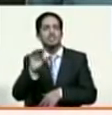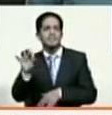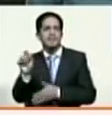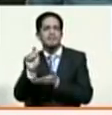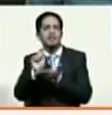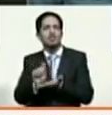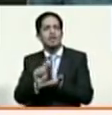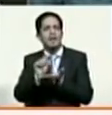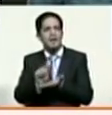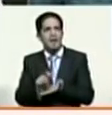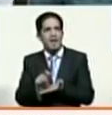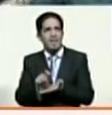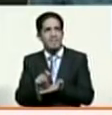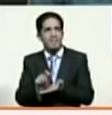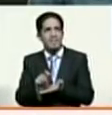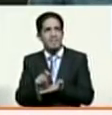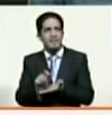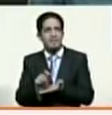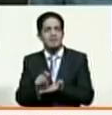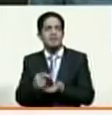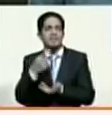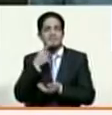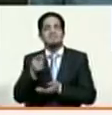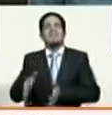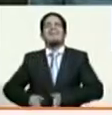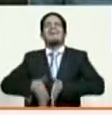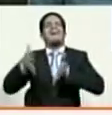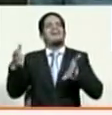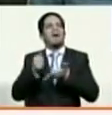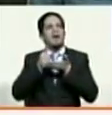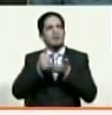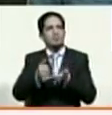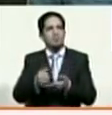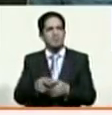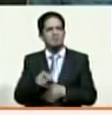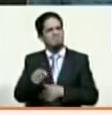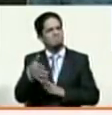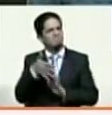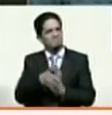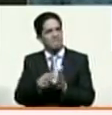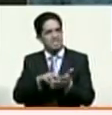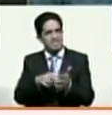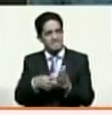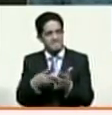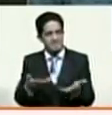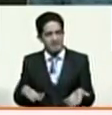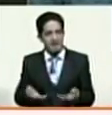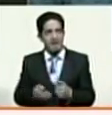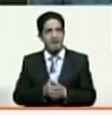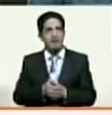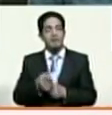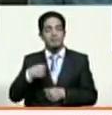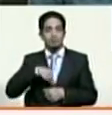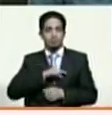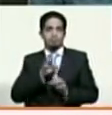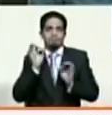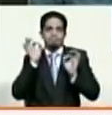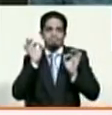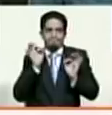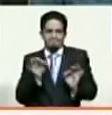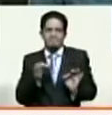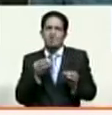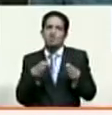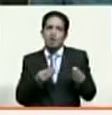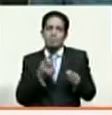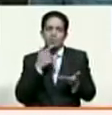toneladas métricas como la gran ayuda para nuestro país. Eso representa, en lo que nosotros garantizamos a través del